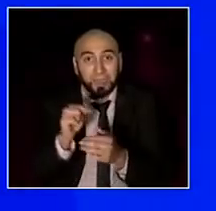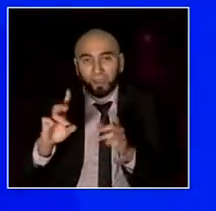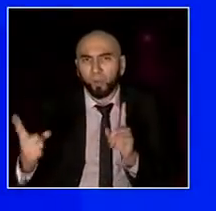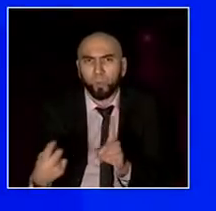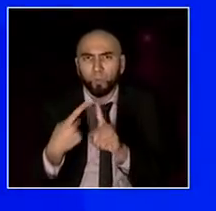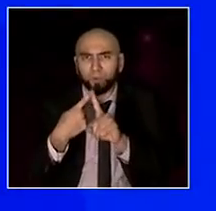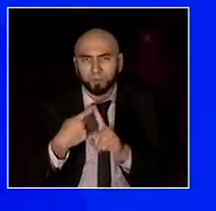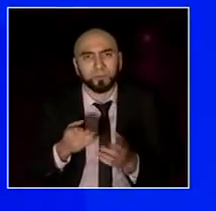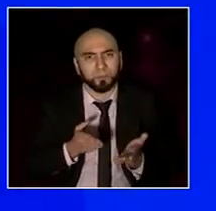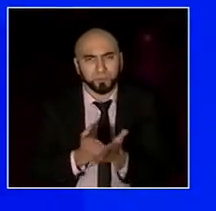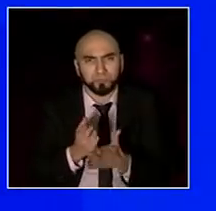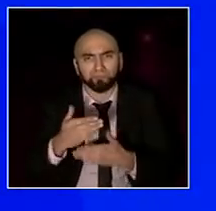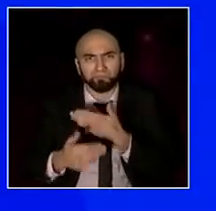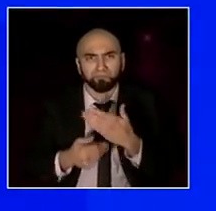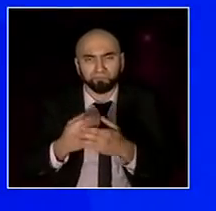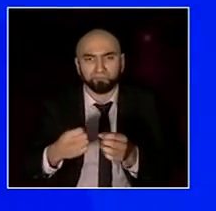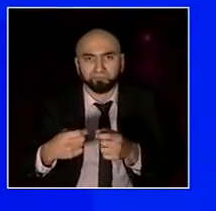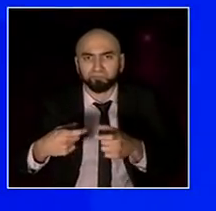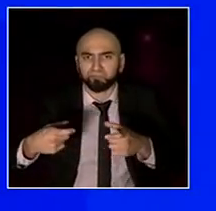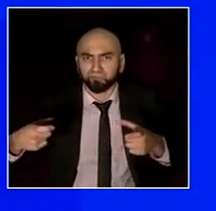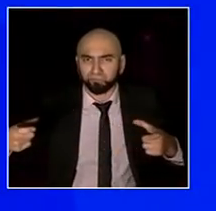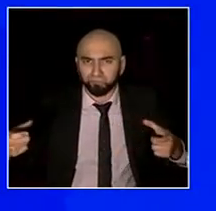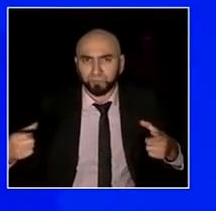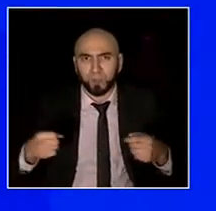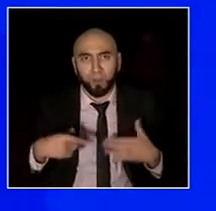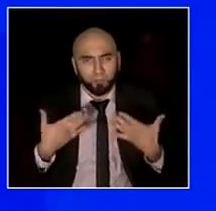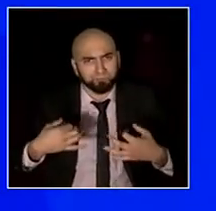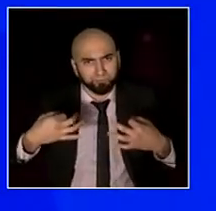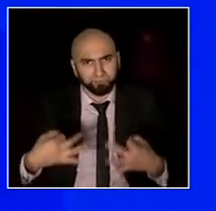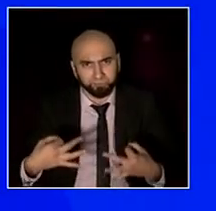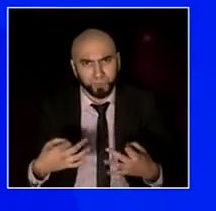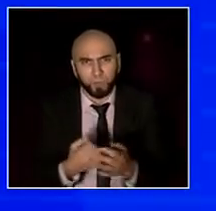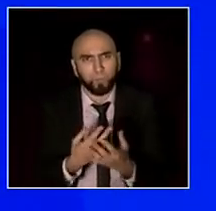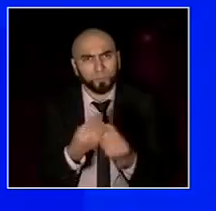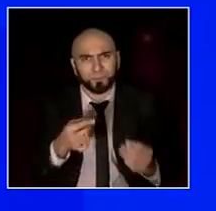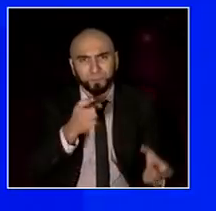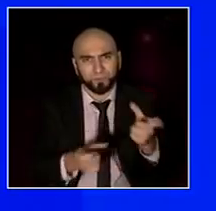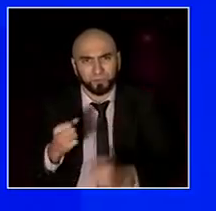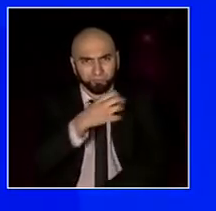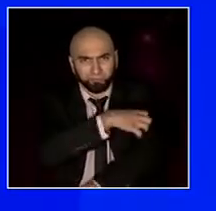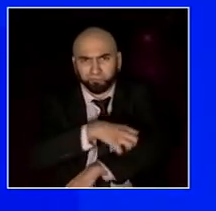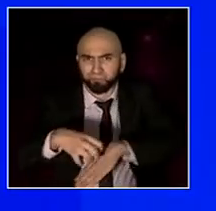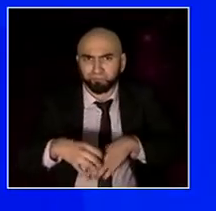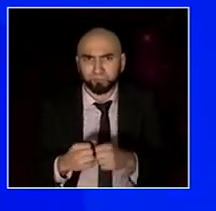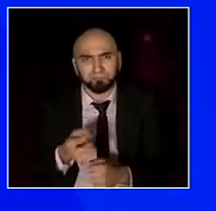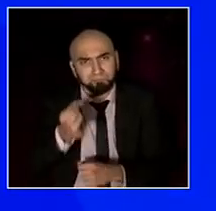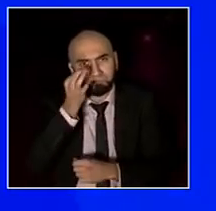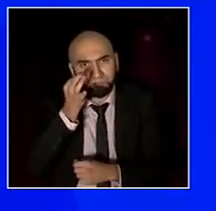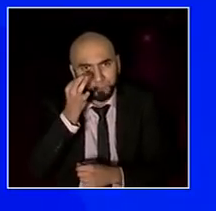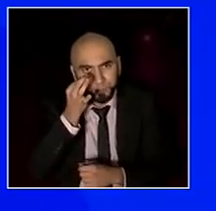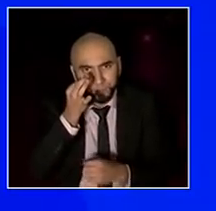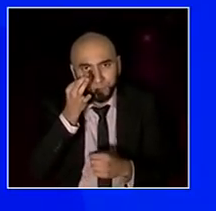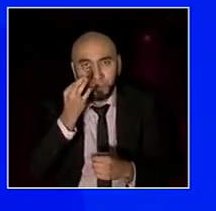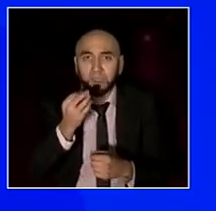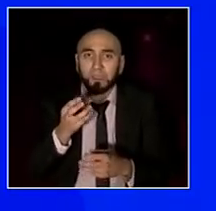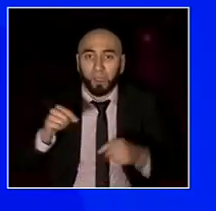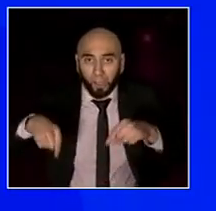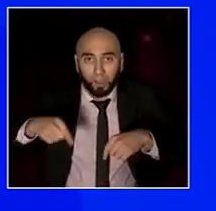consolidando y expandiendo y hoy constituye un hito seguido por miles de ciudadanos a lo largo del país, tanto en las salas como a través de